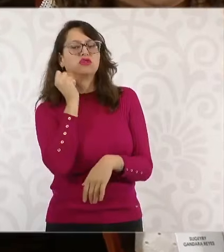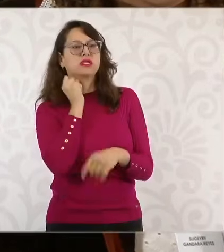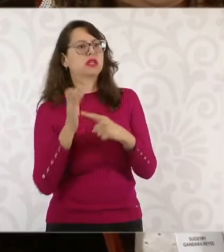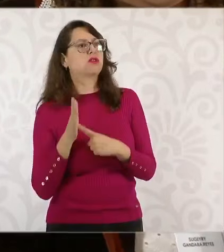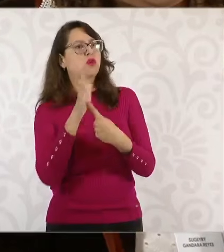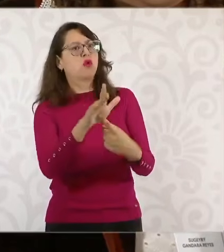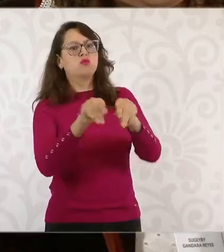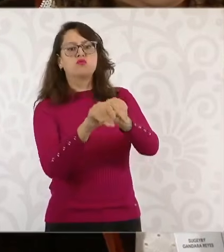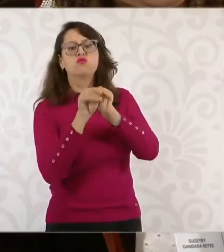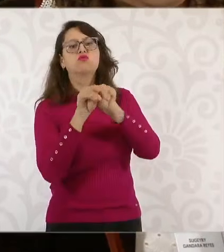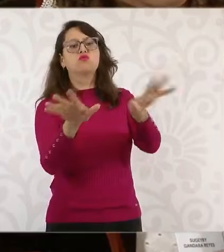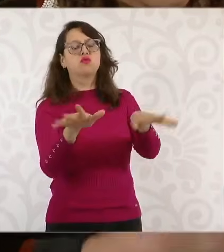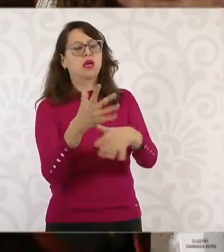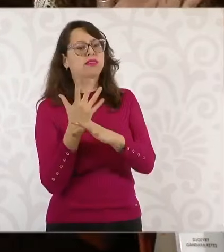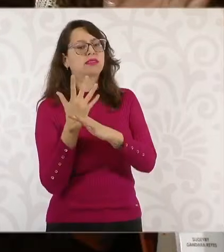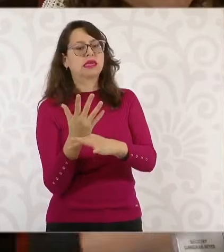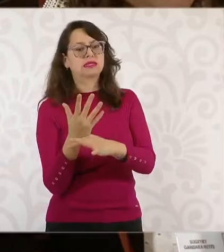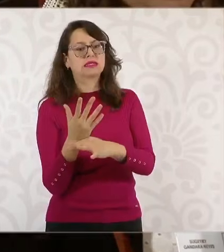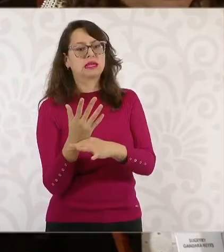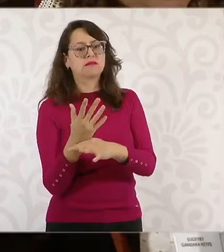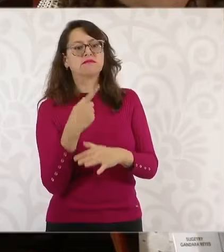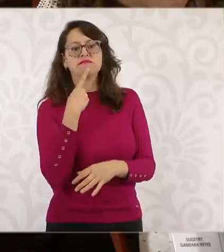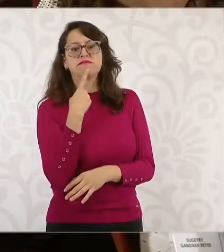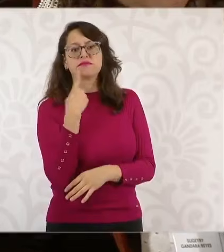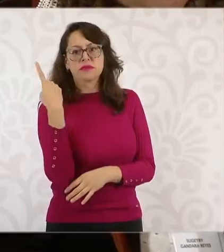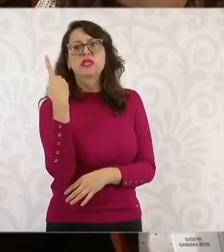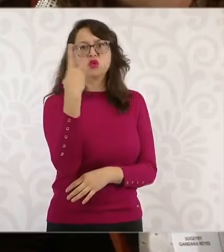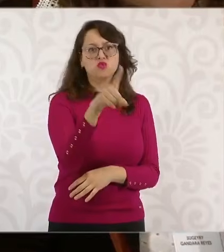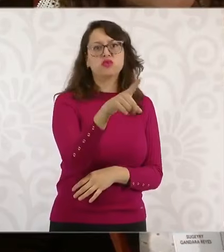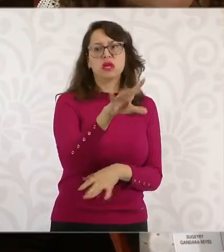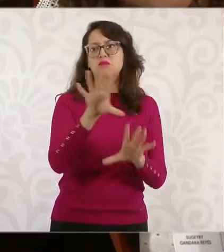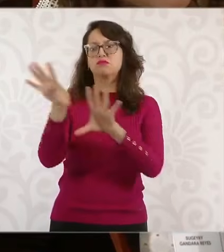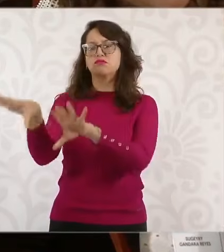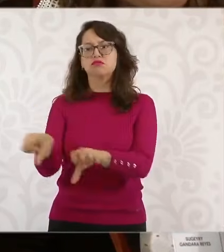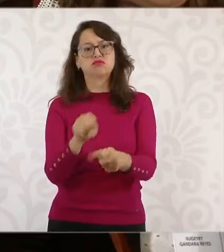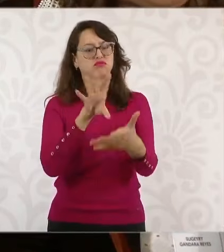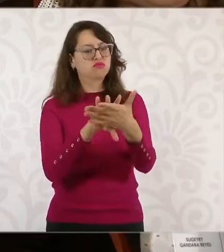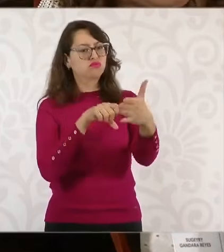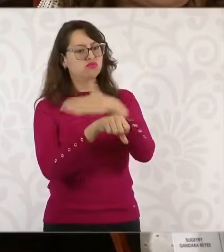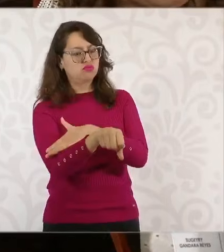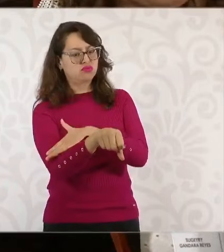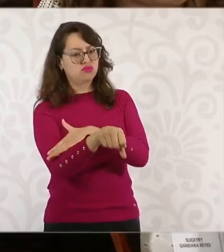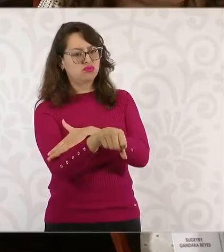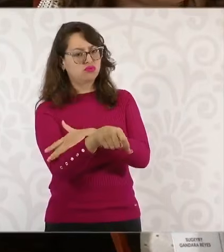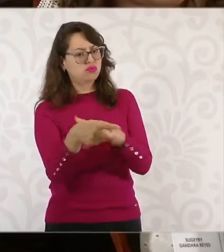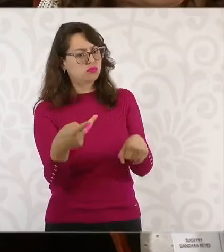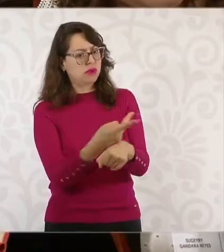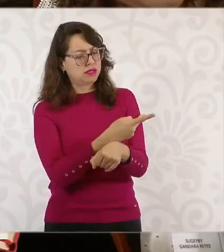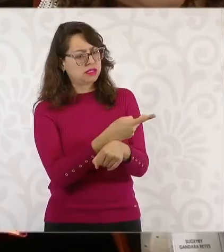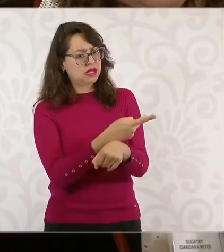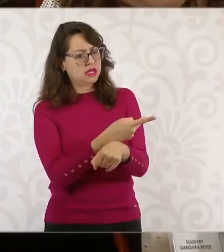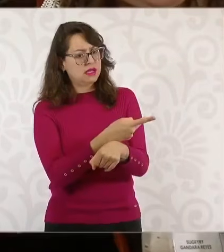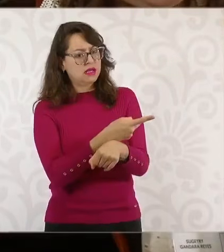Waldo Fernández, quien dice que es producto de una denuncia que él pone. ¿Es correcto también que pues